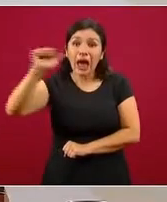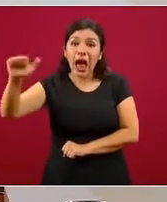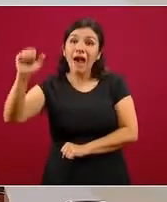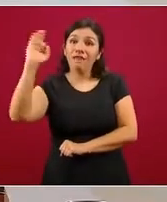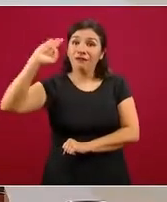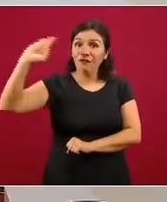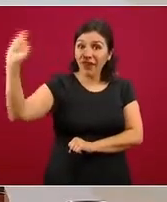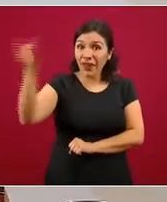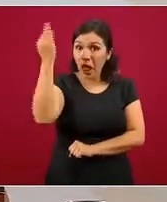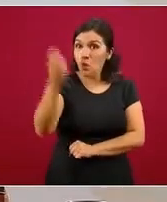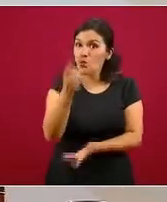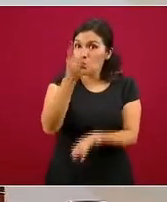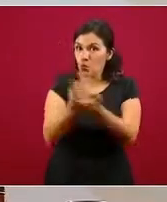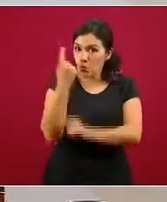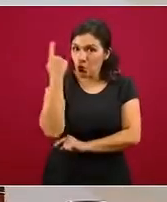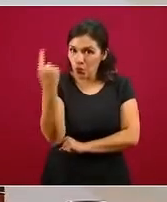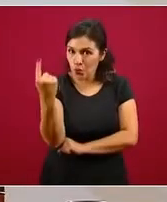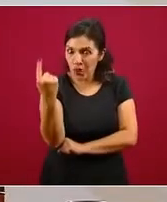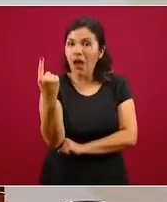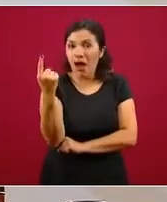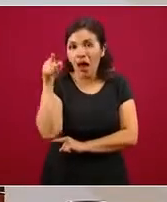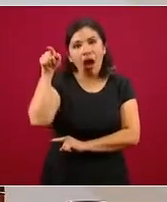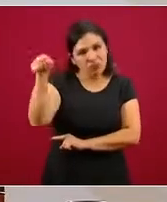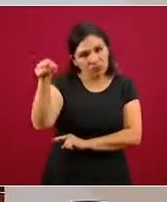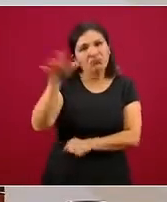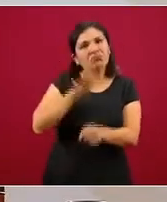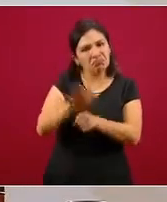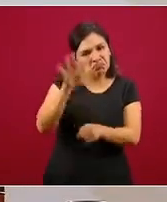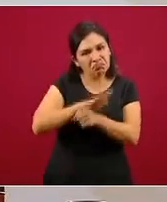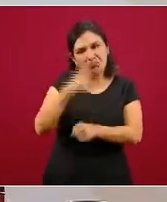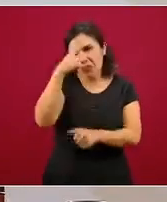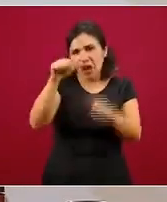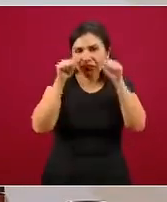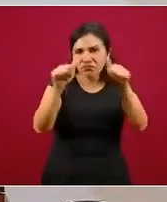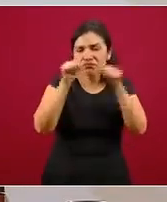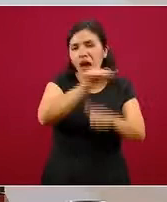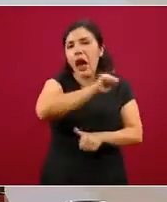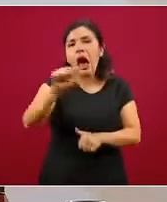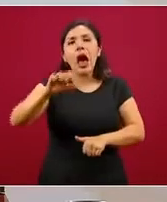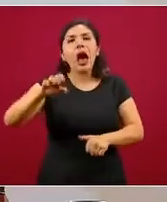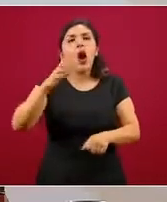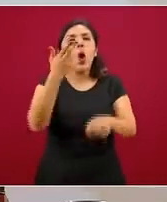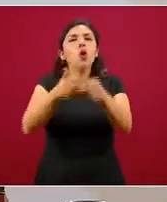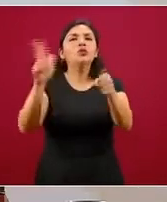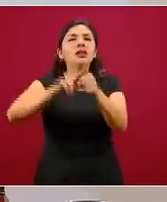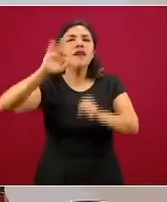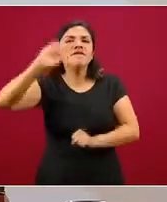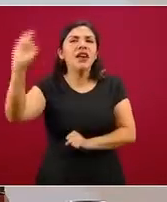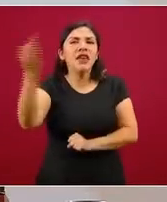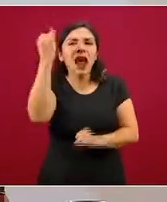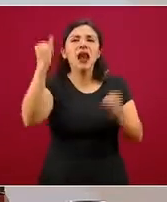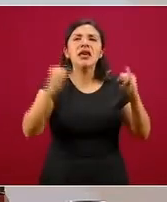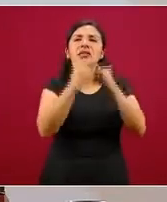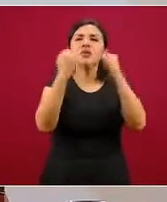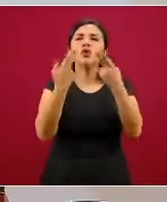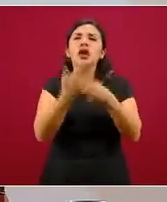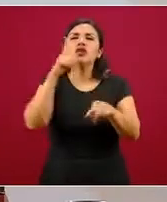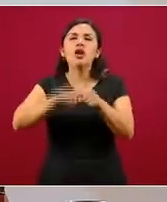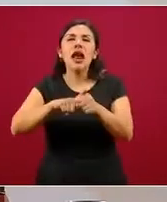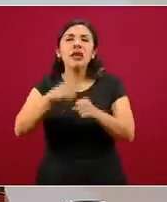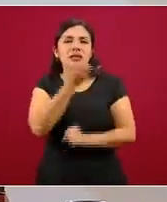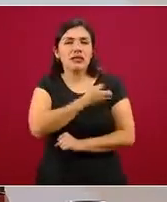Federal, que es una sola, que tiene la capacidad de atención en los hospitales federales y los institutos nacionales de salud.